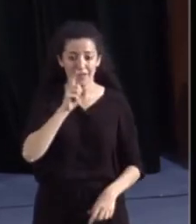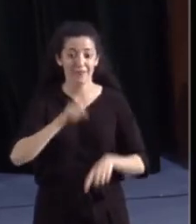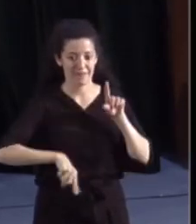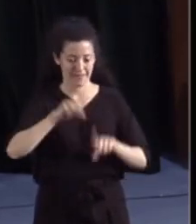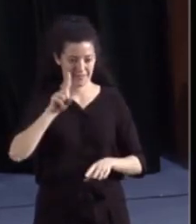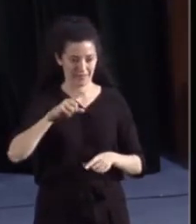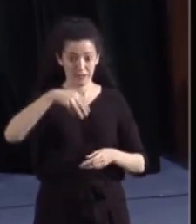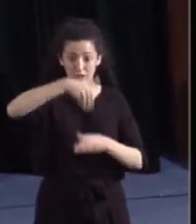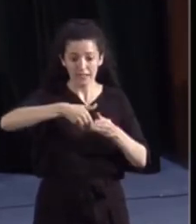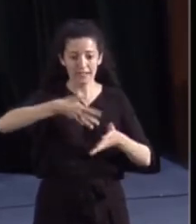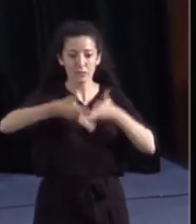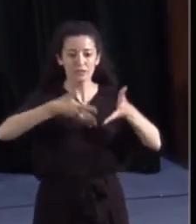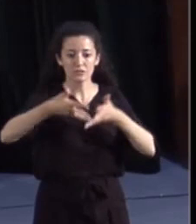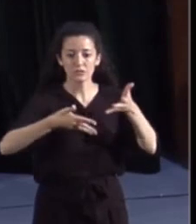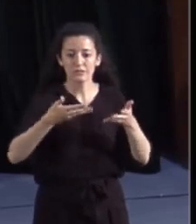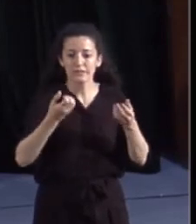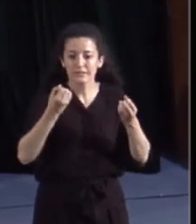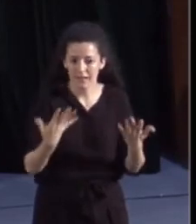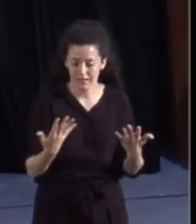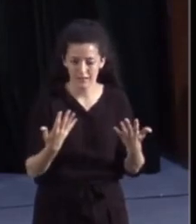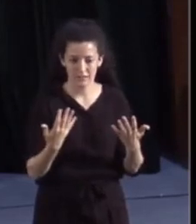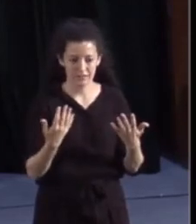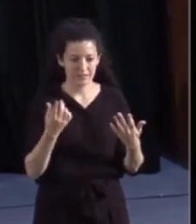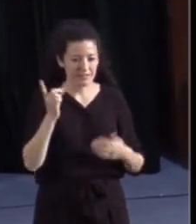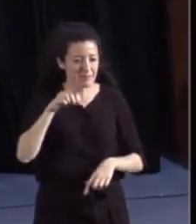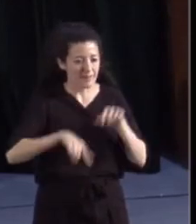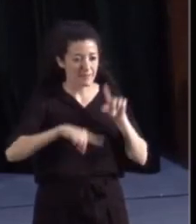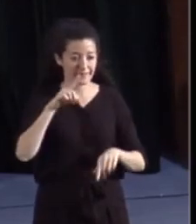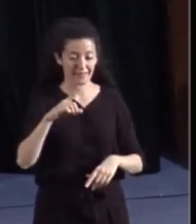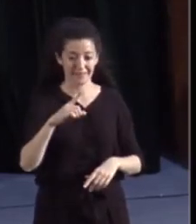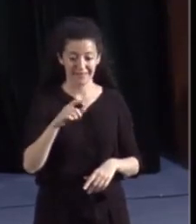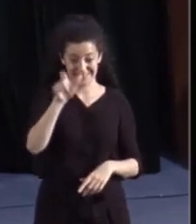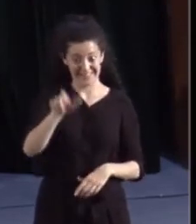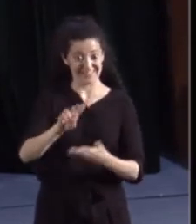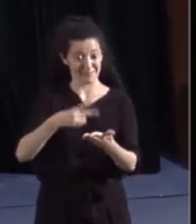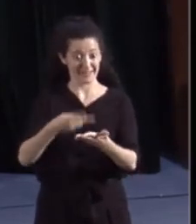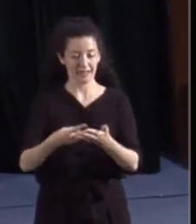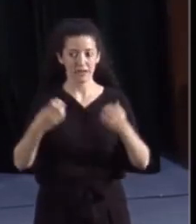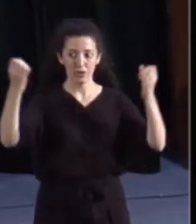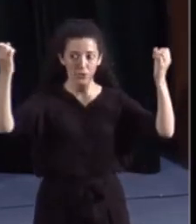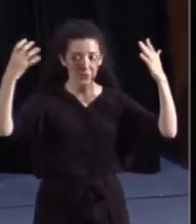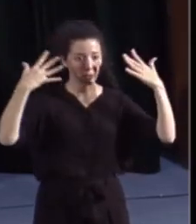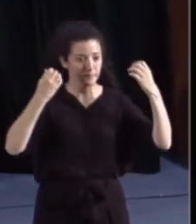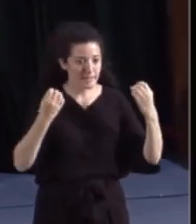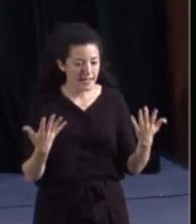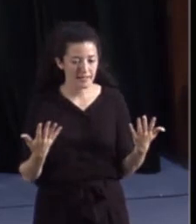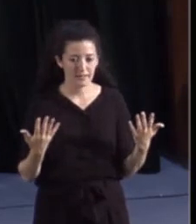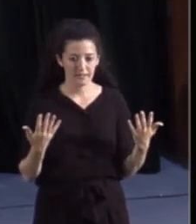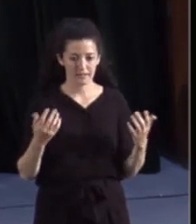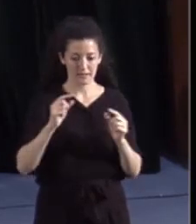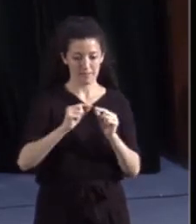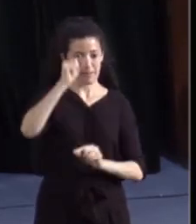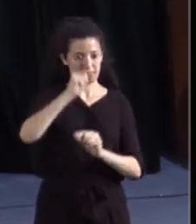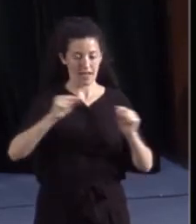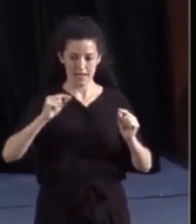de signos. El signante está bien iluminado, el tamaño de la lengua de signos es suficientemente grande como para que